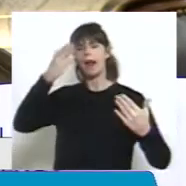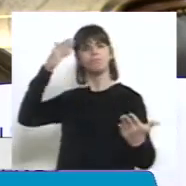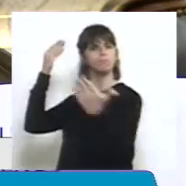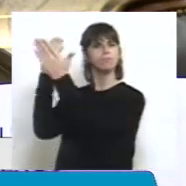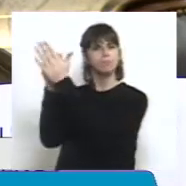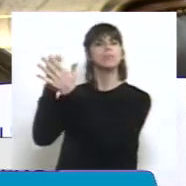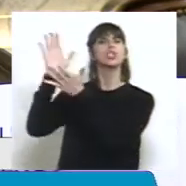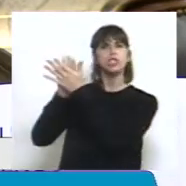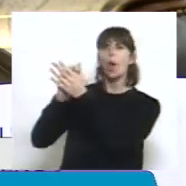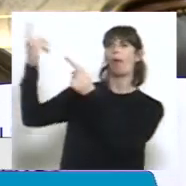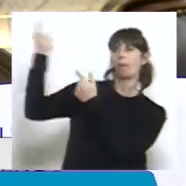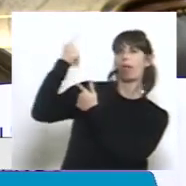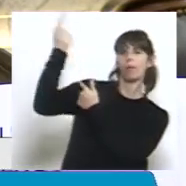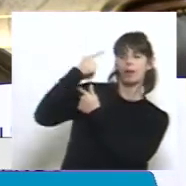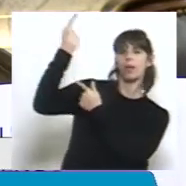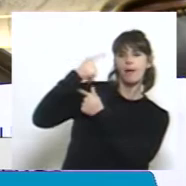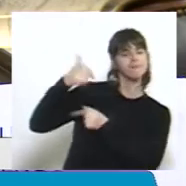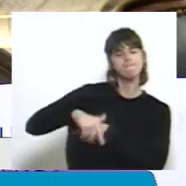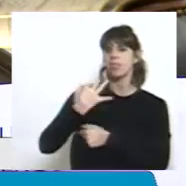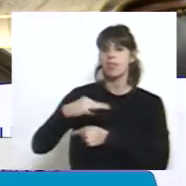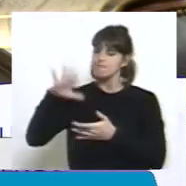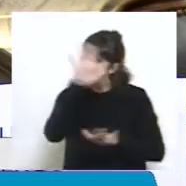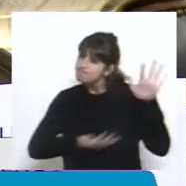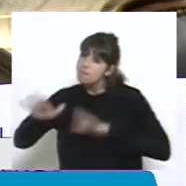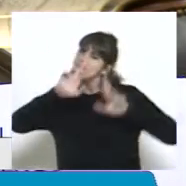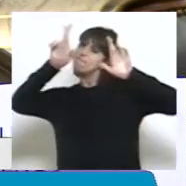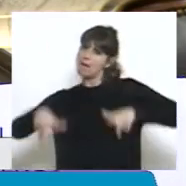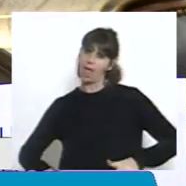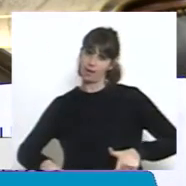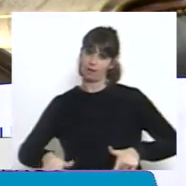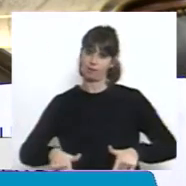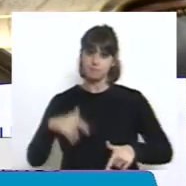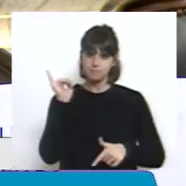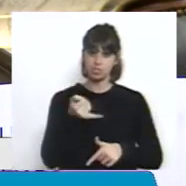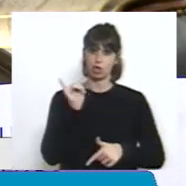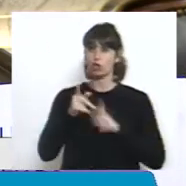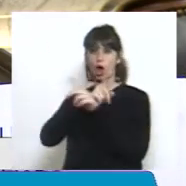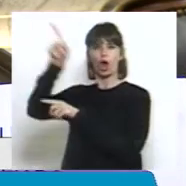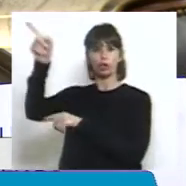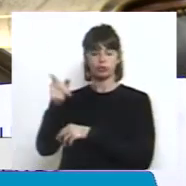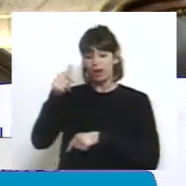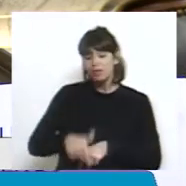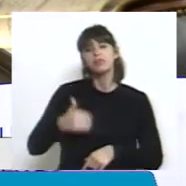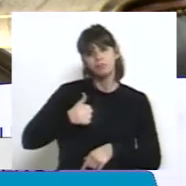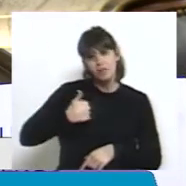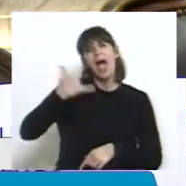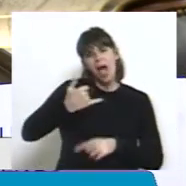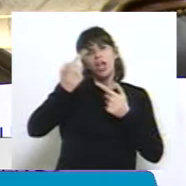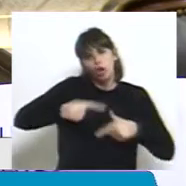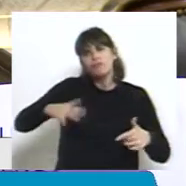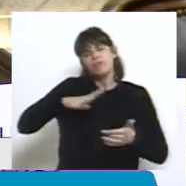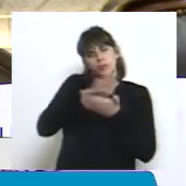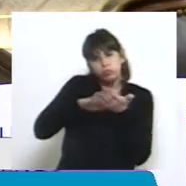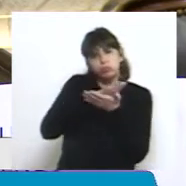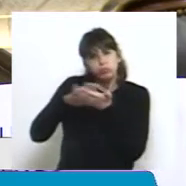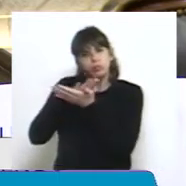estos complejos escenarios con medidas menos convencionales. En la Argentina todavía hay cosas por resolver.